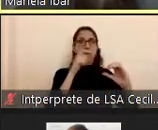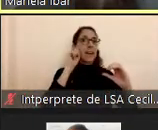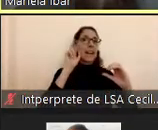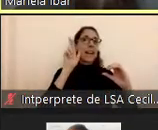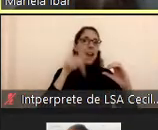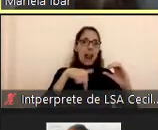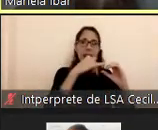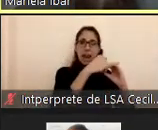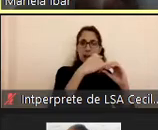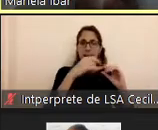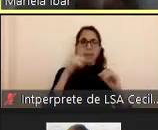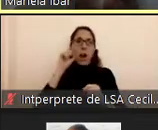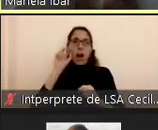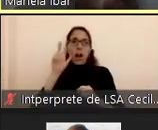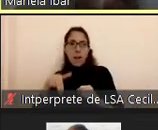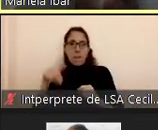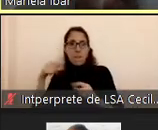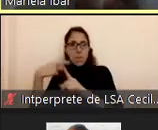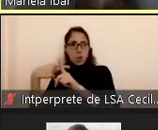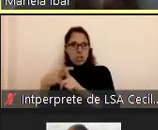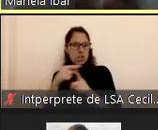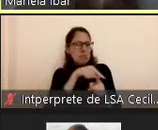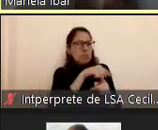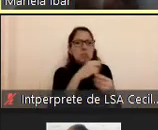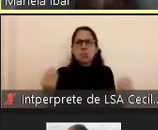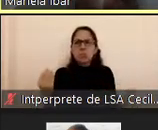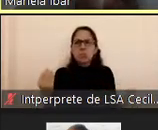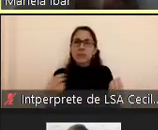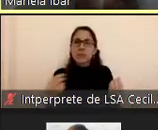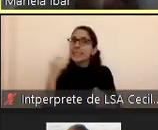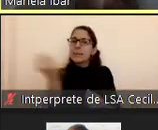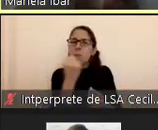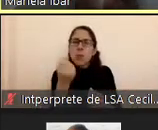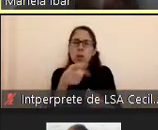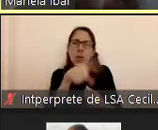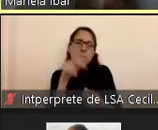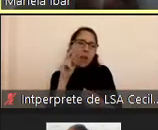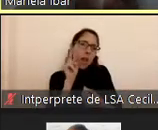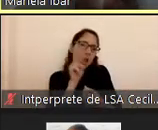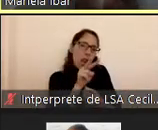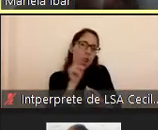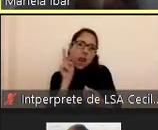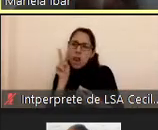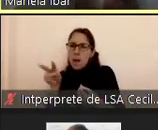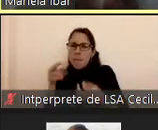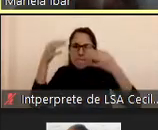positivas. Es importante que noten las diferencias que hay entre cada una.